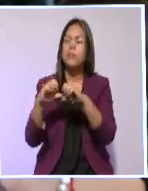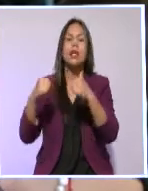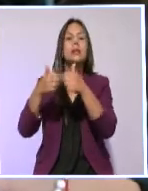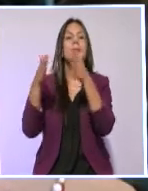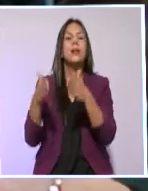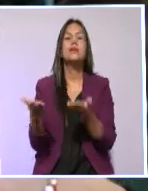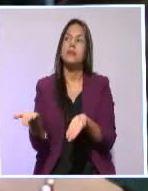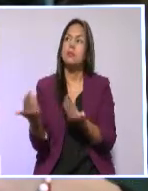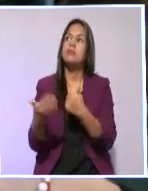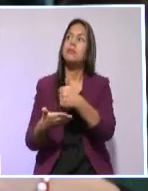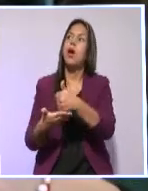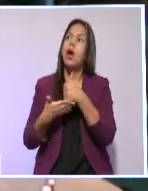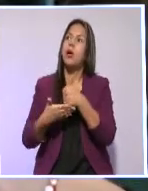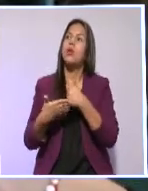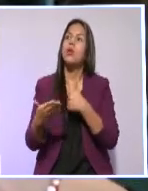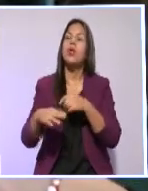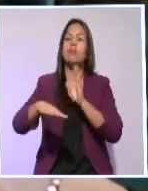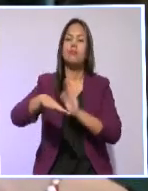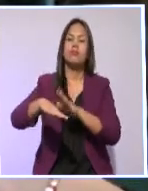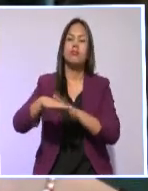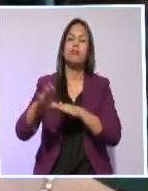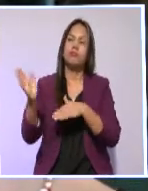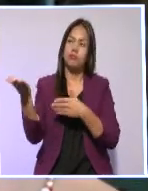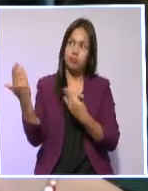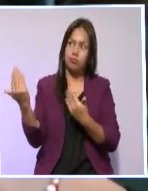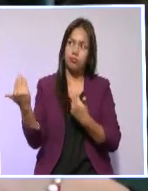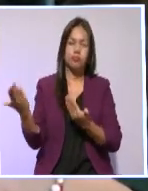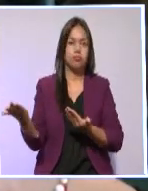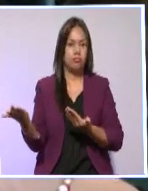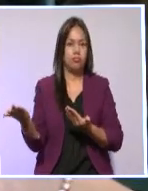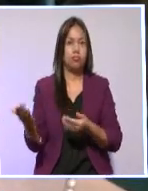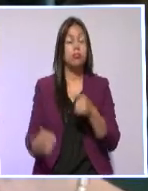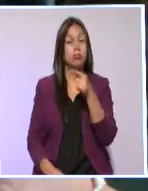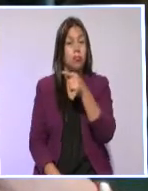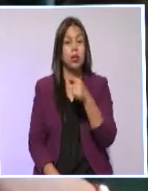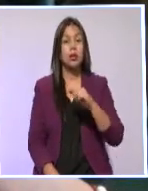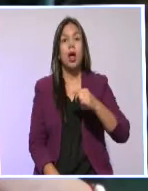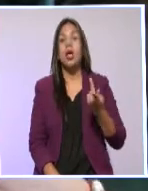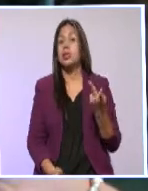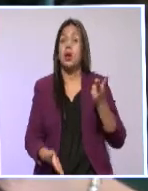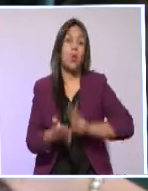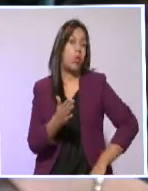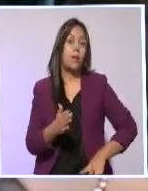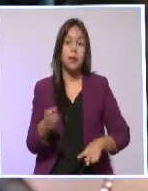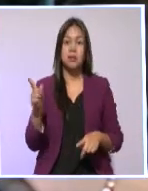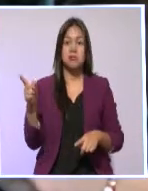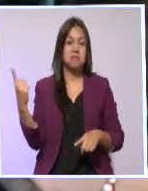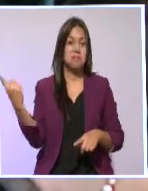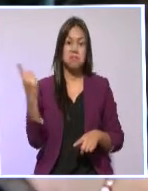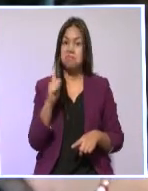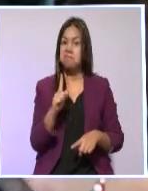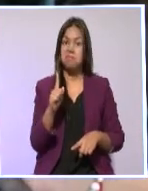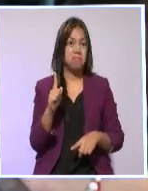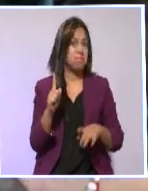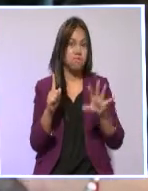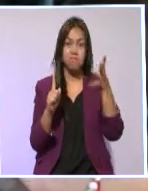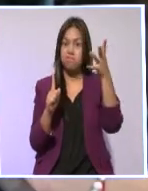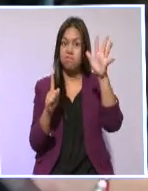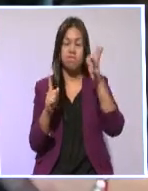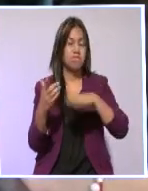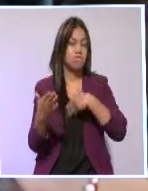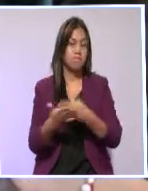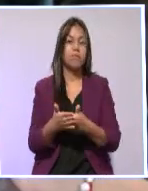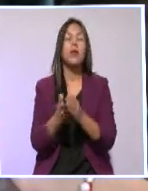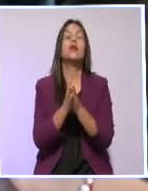ellos se lo llame y él dé cuentas. Pero desafortunadamente es la segunda vez que él no viene y estamos pidiéndole al señor presidente